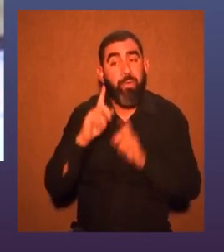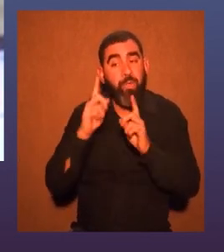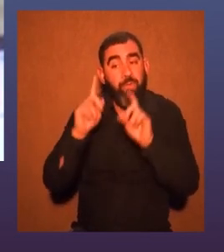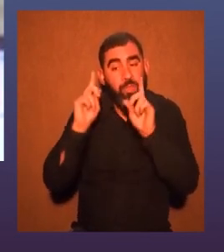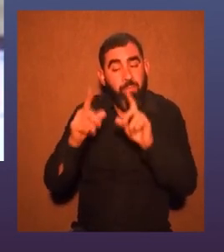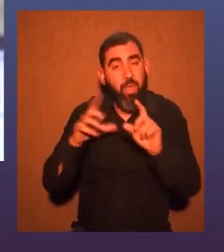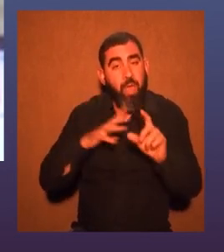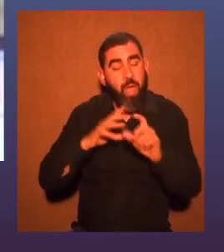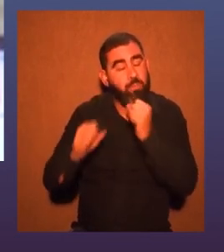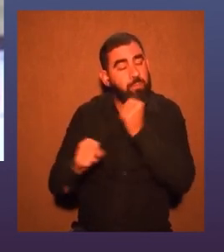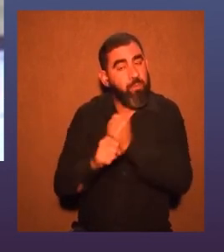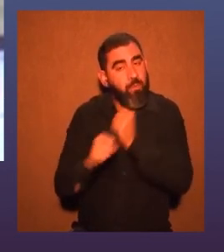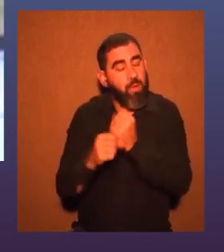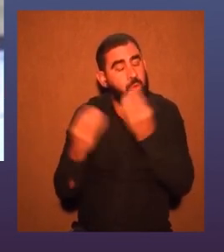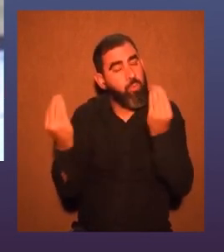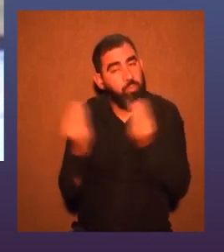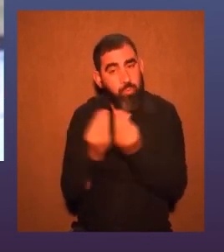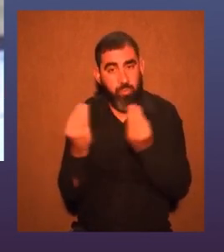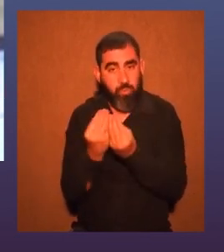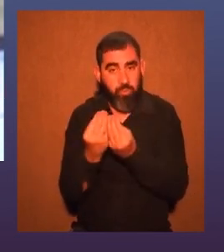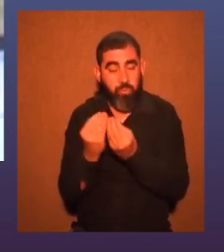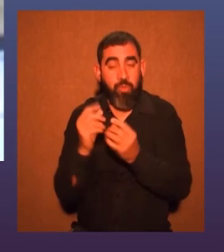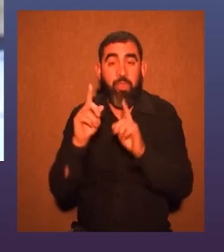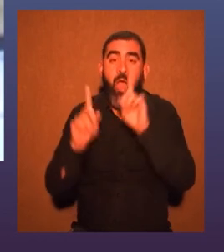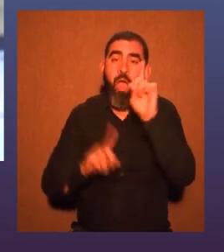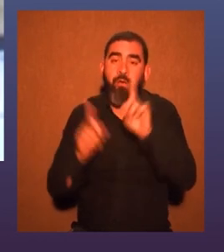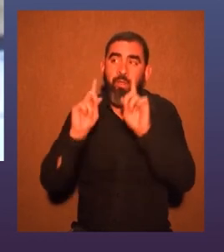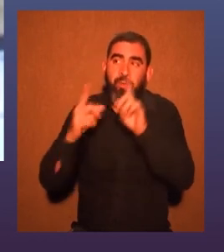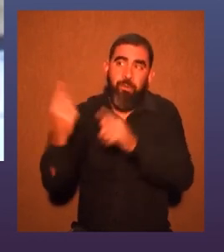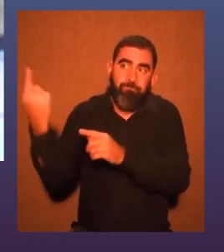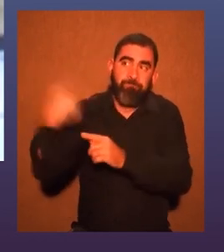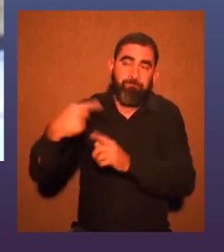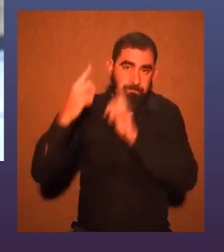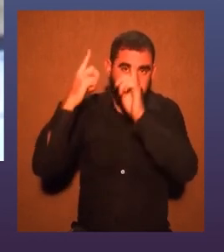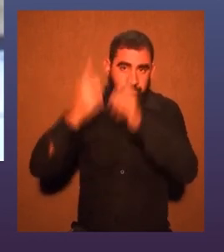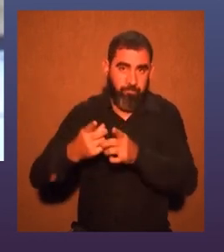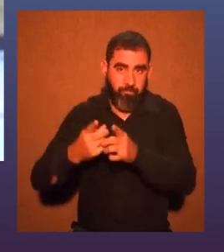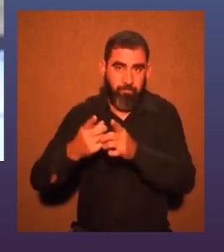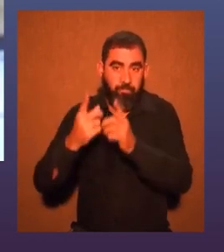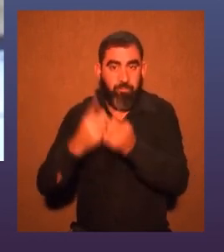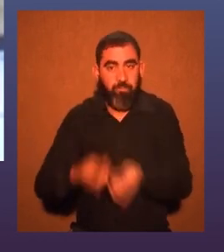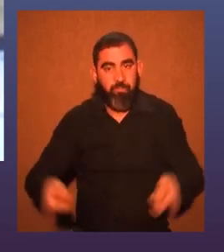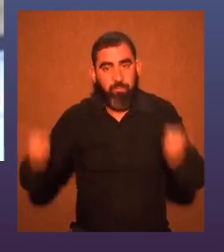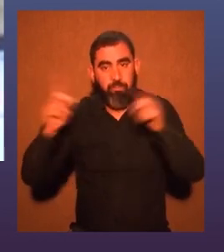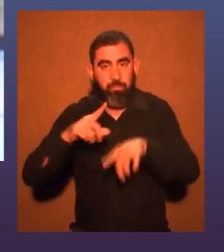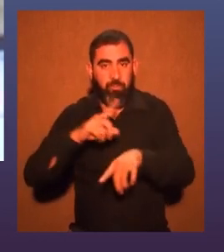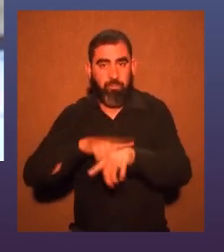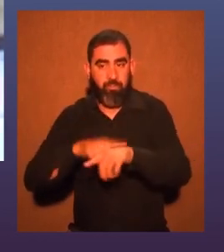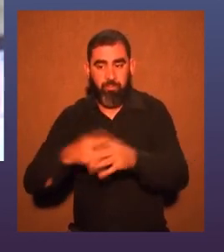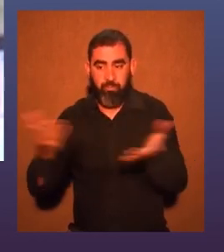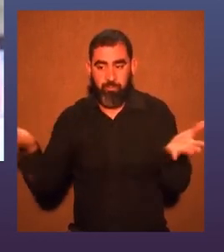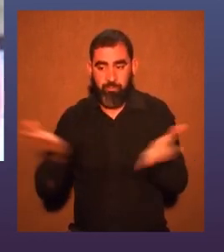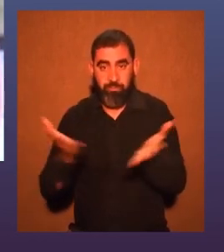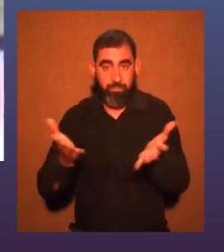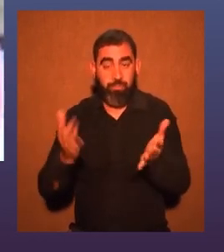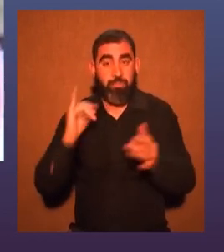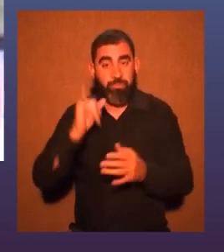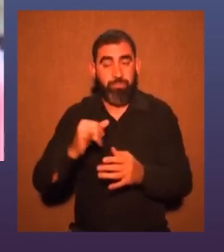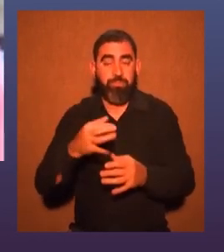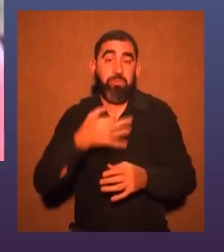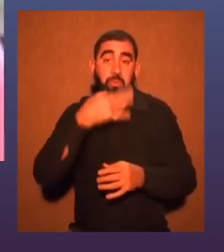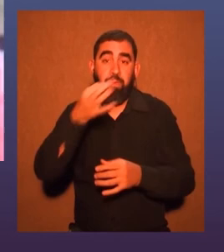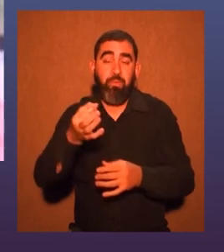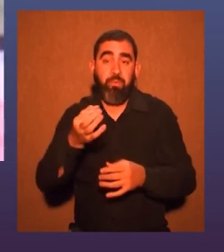como mucho trabajo y a veces te tenés que obligar. Y un poco, volviendo a los tiempos estos que estamos pasando, si bien uno dice,